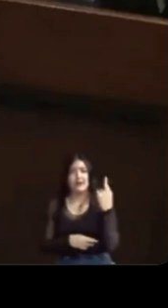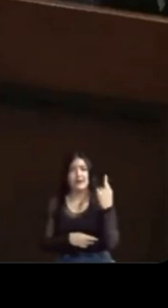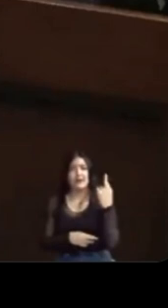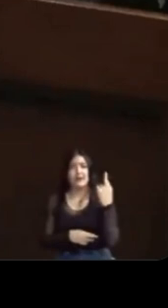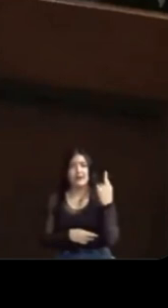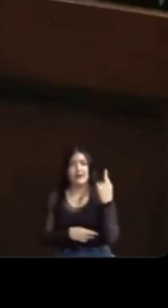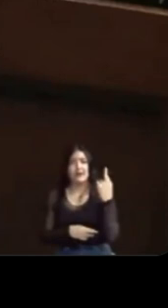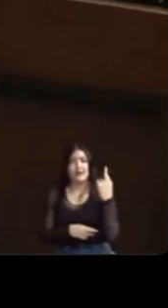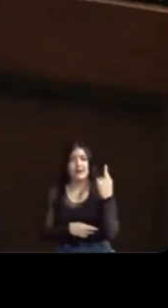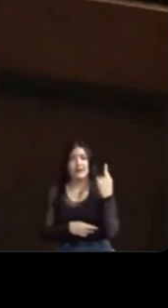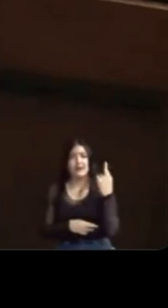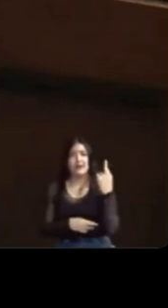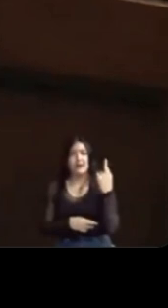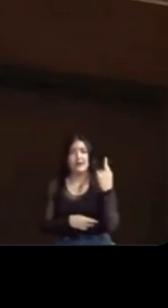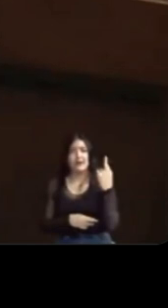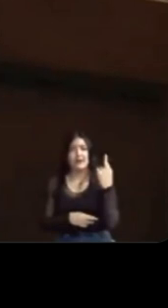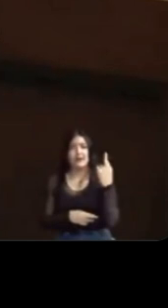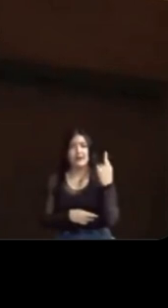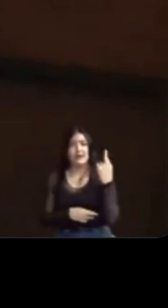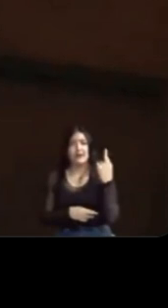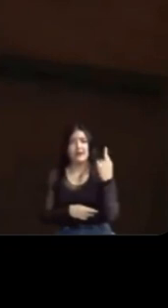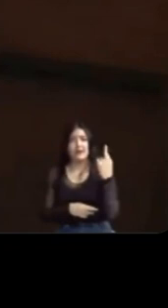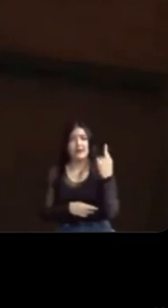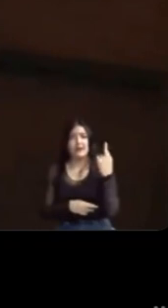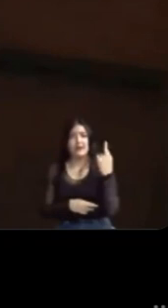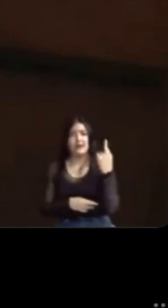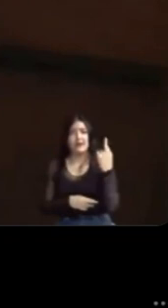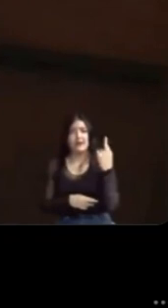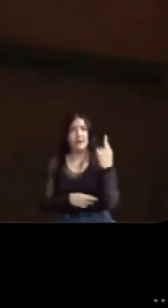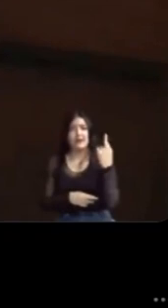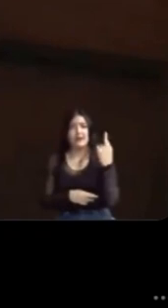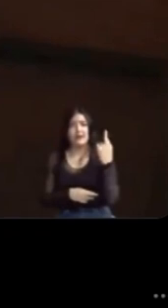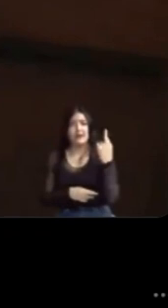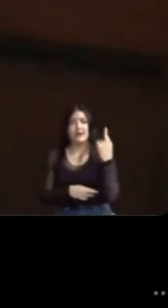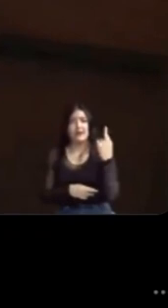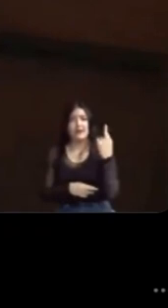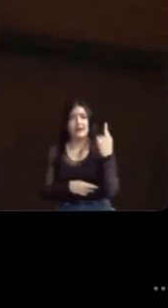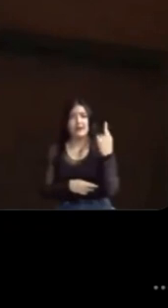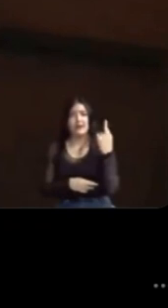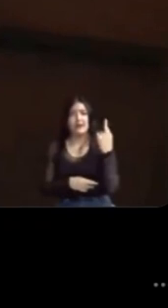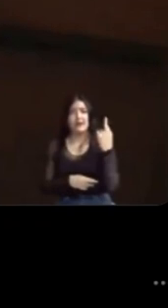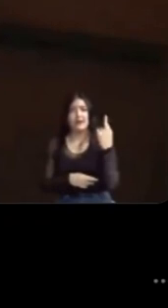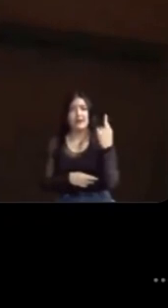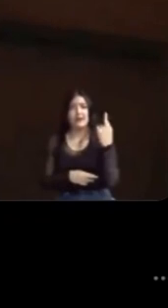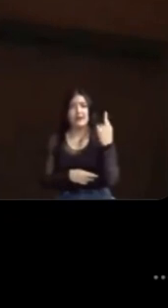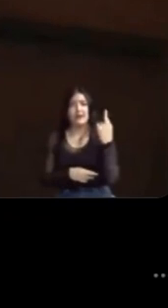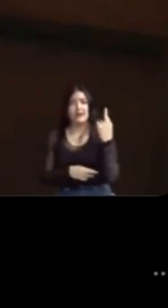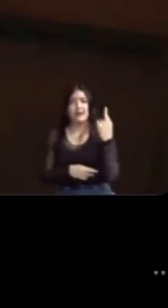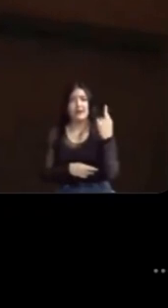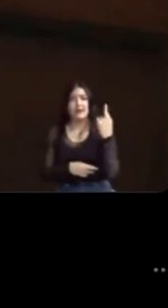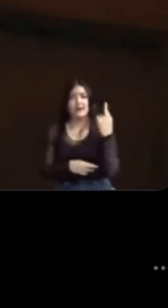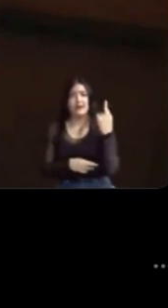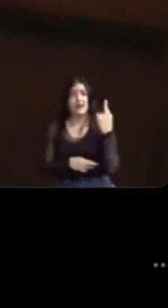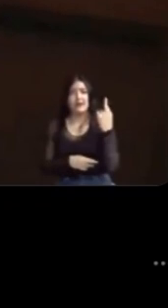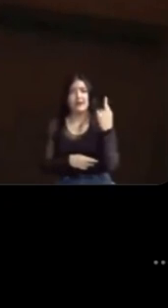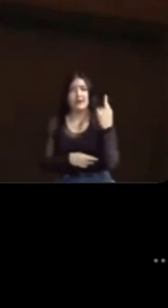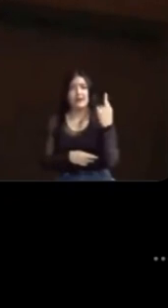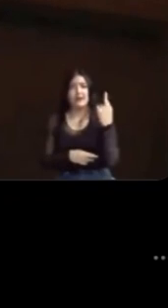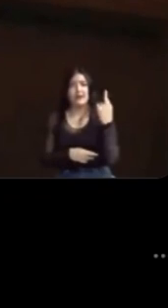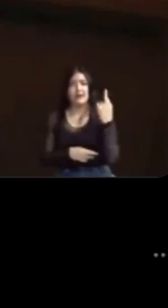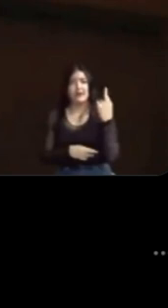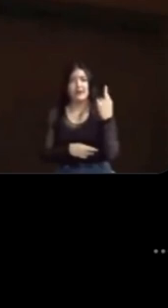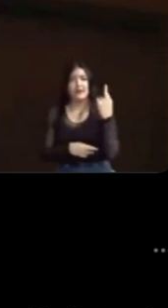no está representando a la mayoría de los colombianos, que por el contrario cada vez representa más a una minoría sectaria,